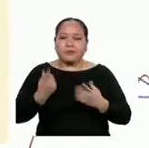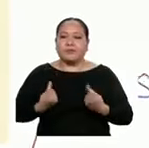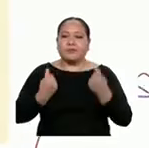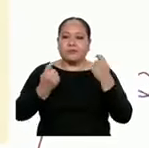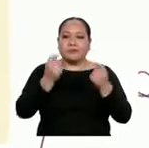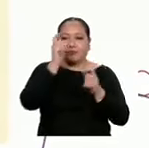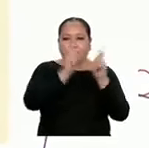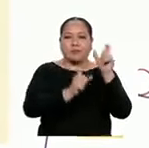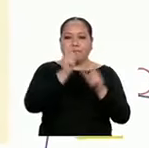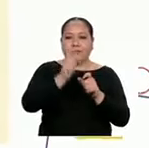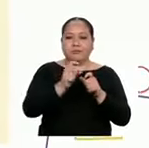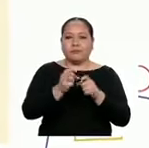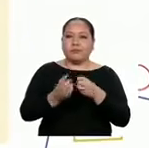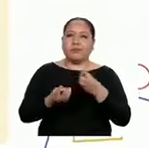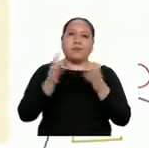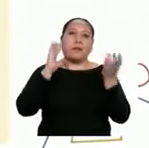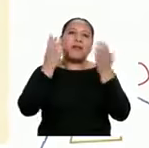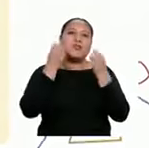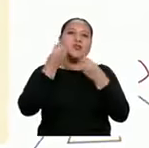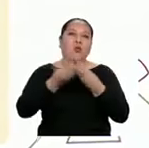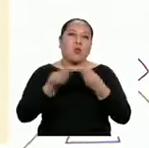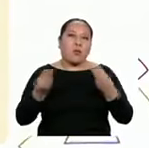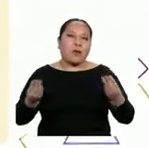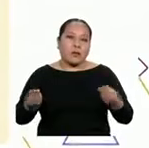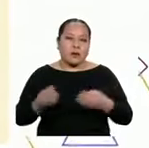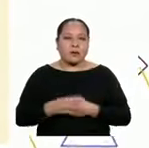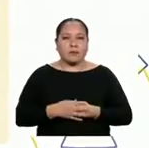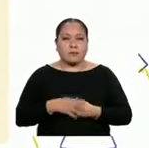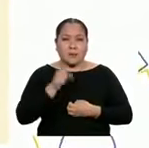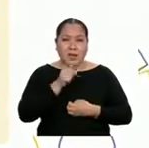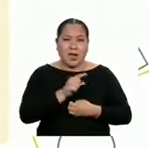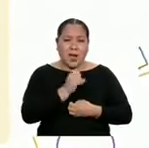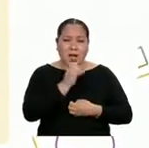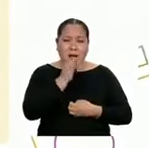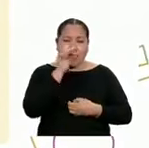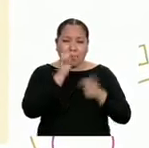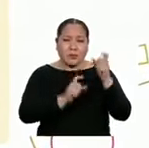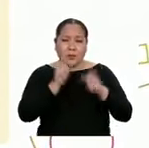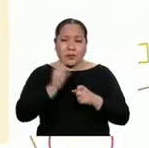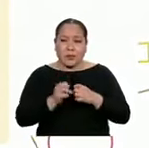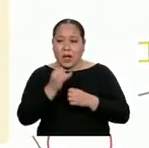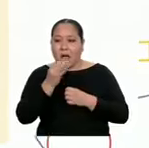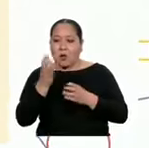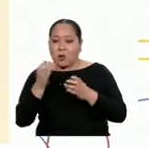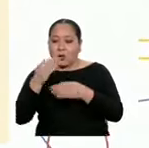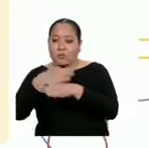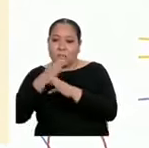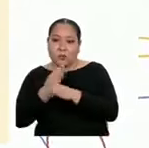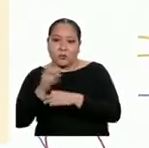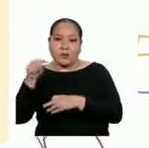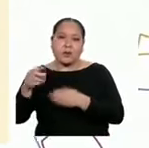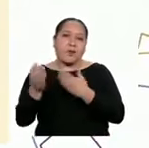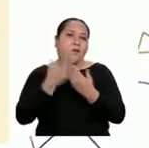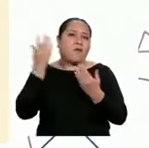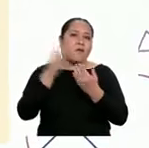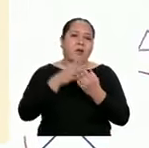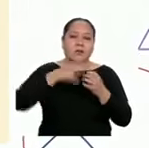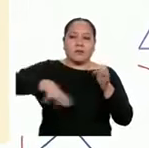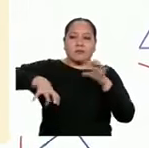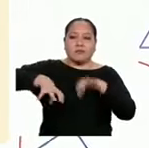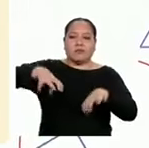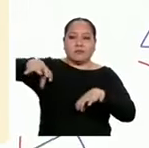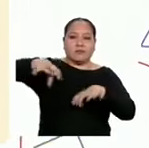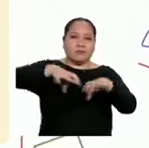al ser humano como objeto. Por eso, para algunas personas y para algunos contextos, es tan fácil